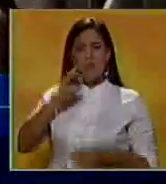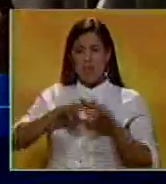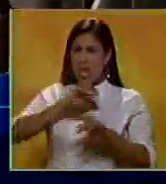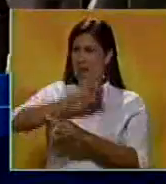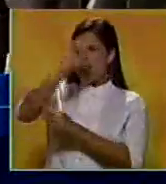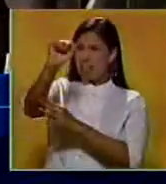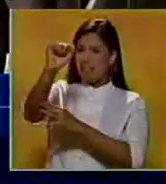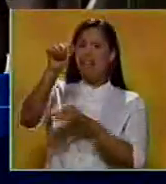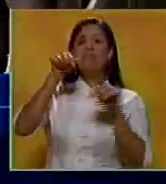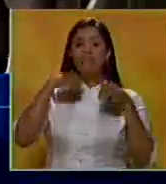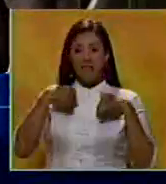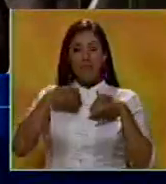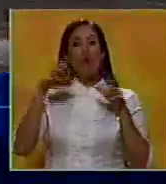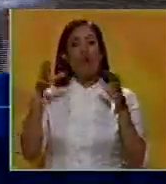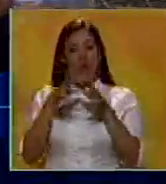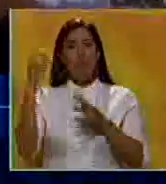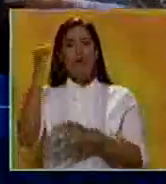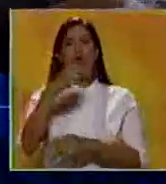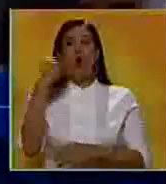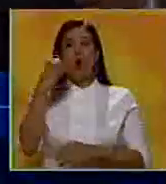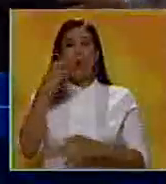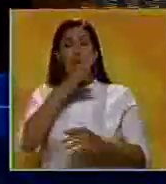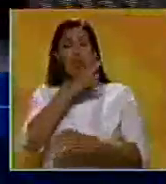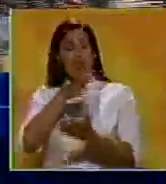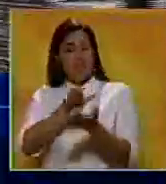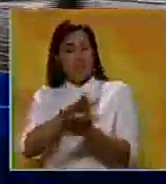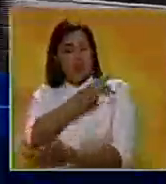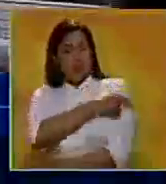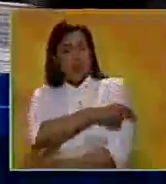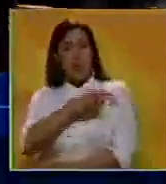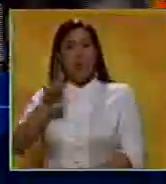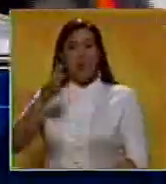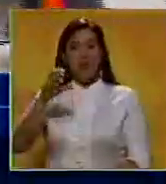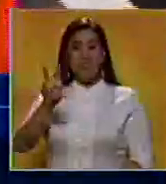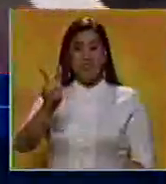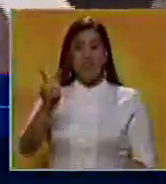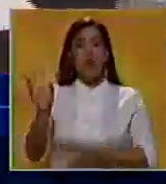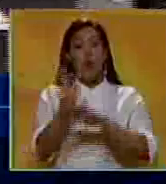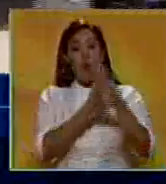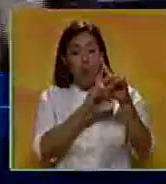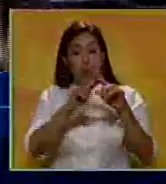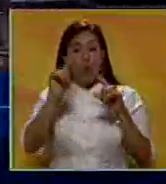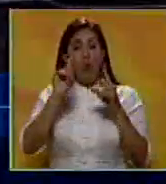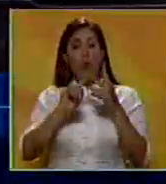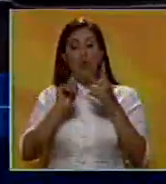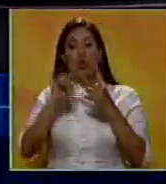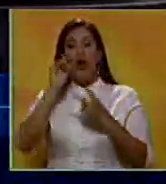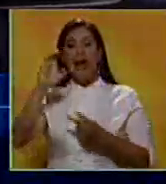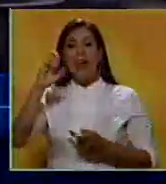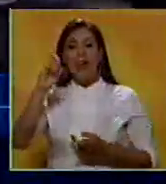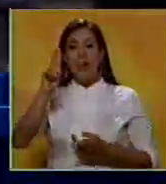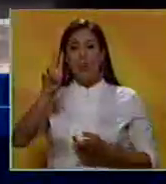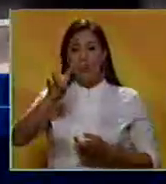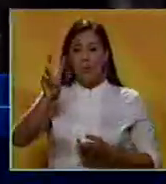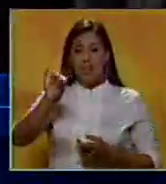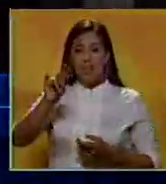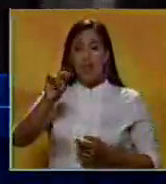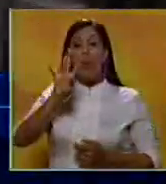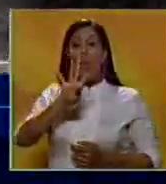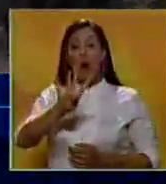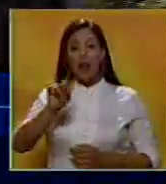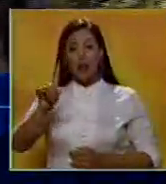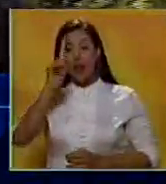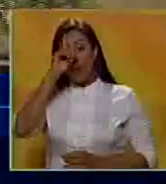ejército hace dos meses El joven murió en el hospital clínico universitario en otro suceso Edwin Maximiliano espinal Pérez de